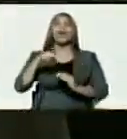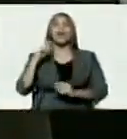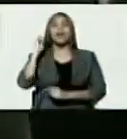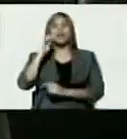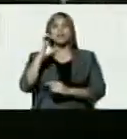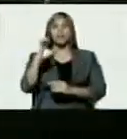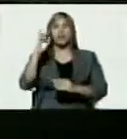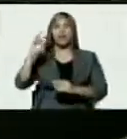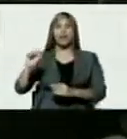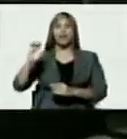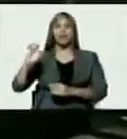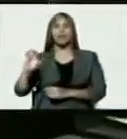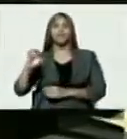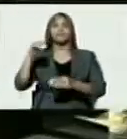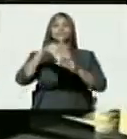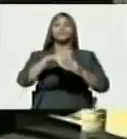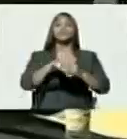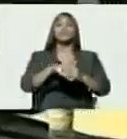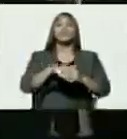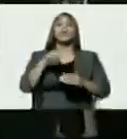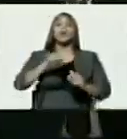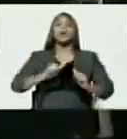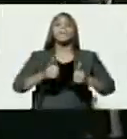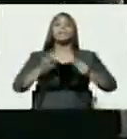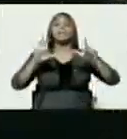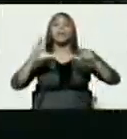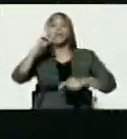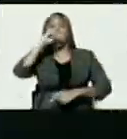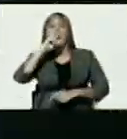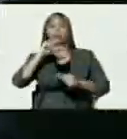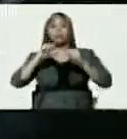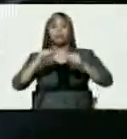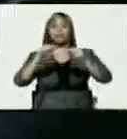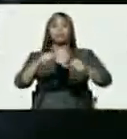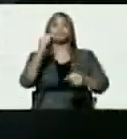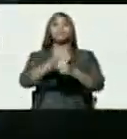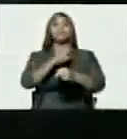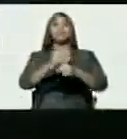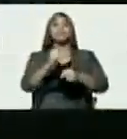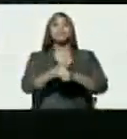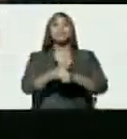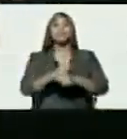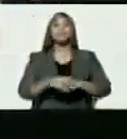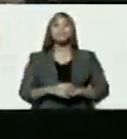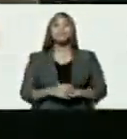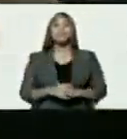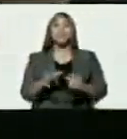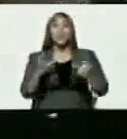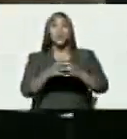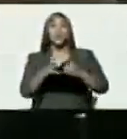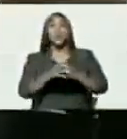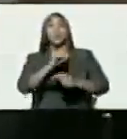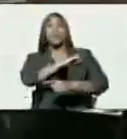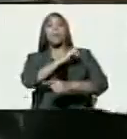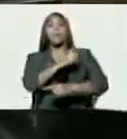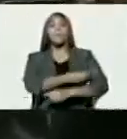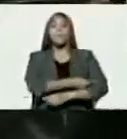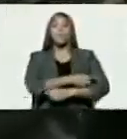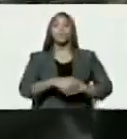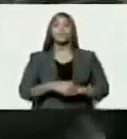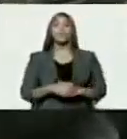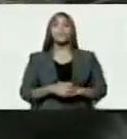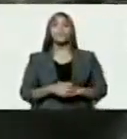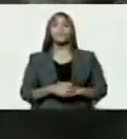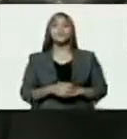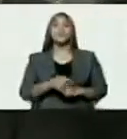de este momento tendrán 7 años en funciones bajo este poder comicial, que es uno de